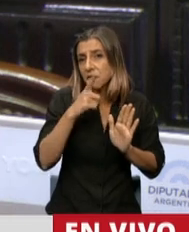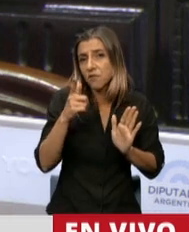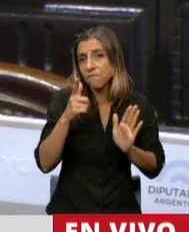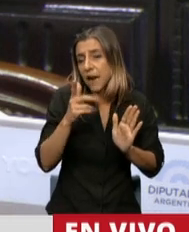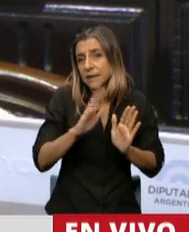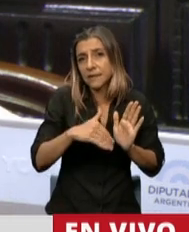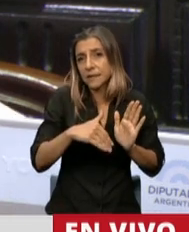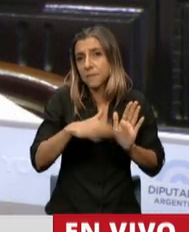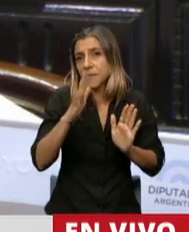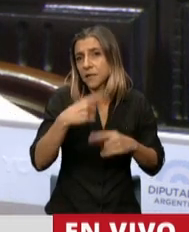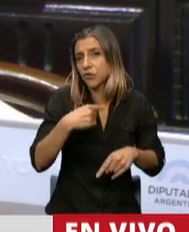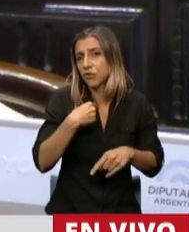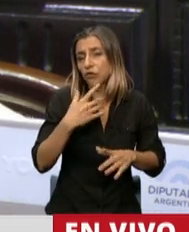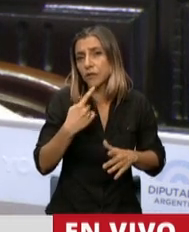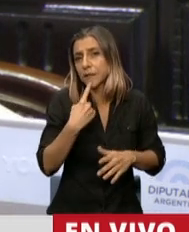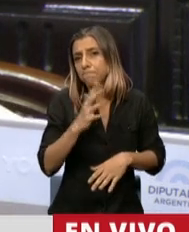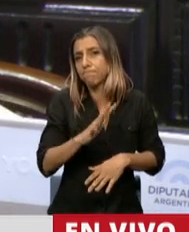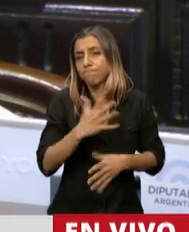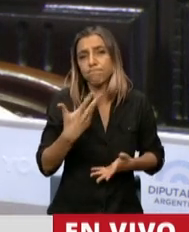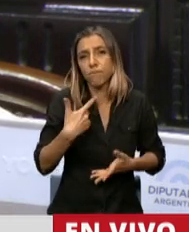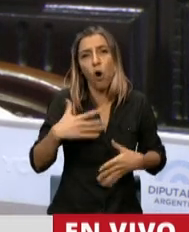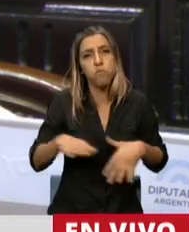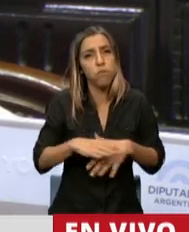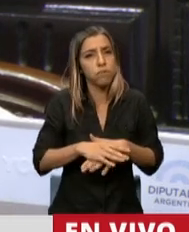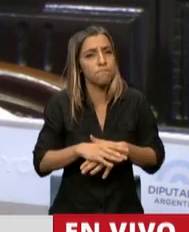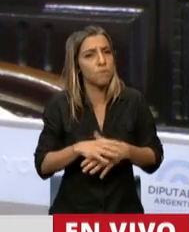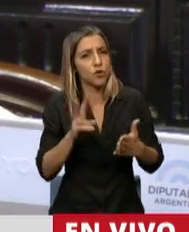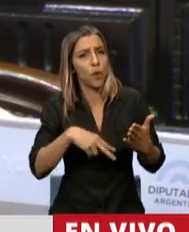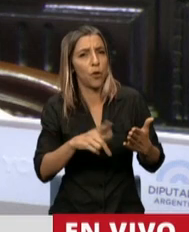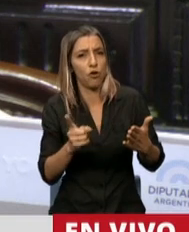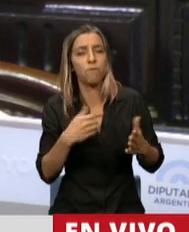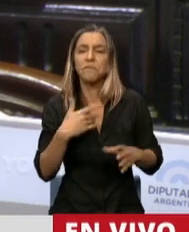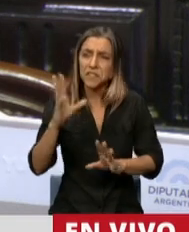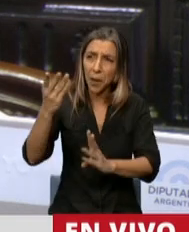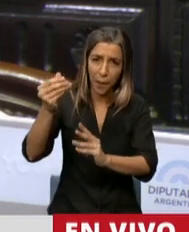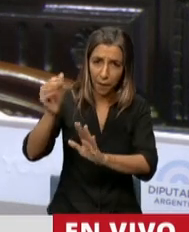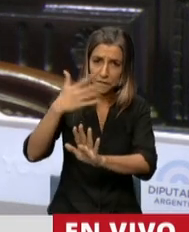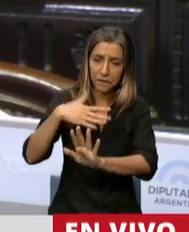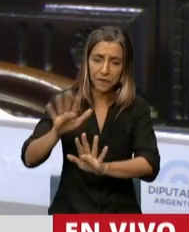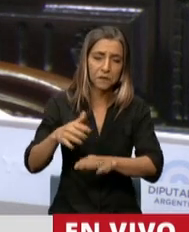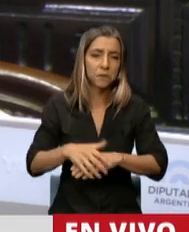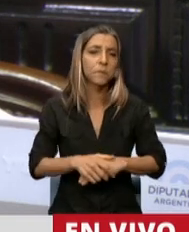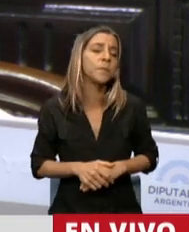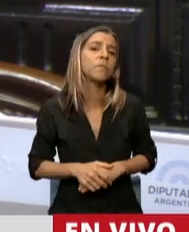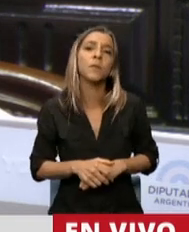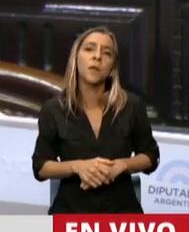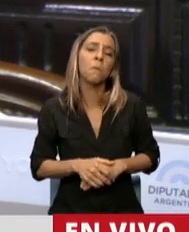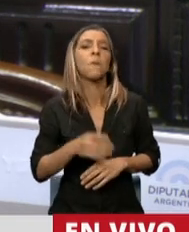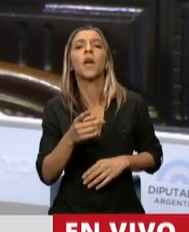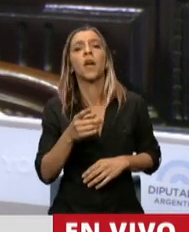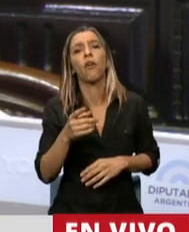que certezas, me genera mucho problema de conciencia. Ya termino, presidente. Escuché hablar de